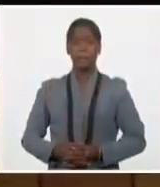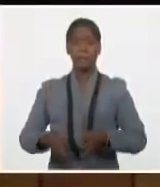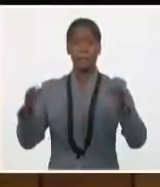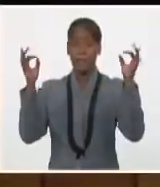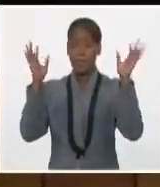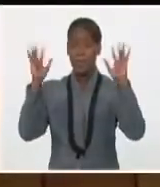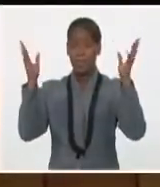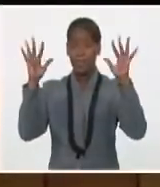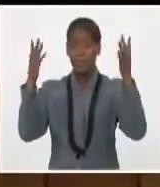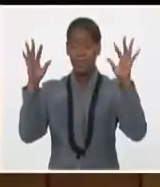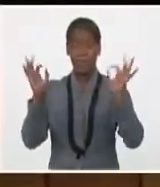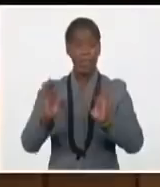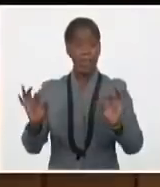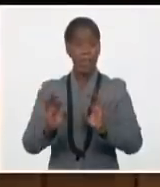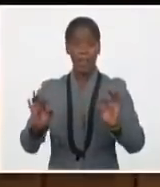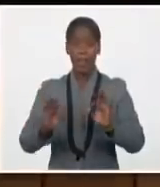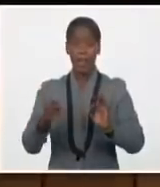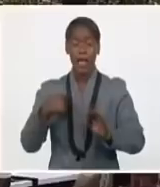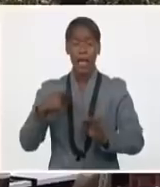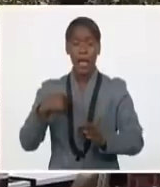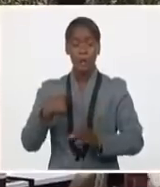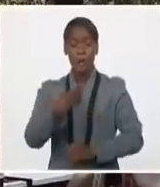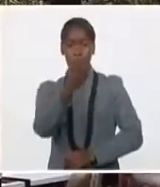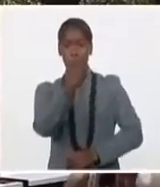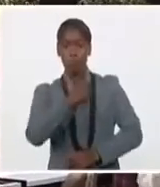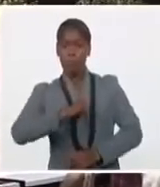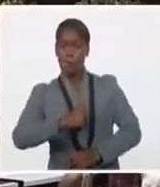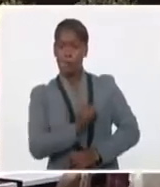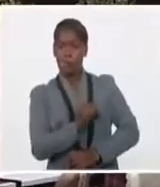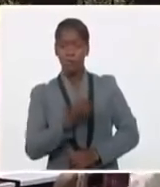Nada me obliga.